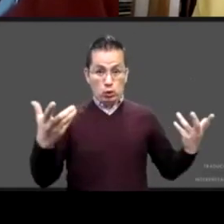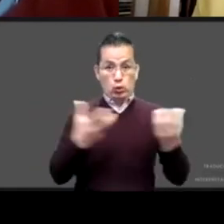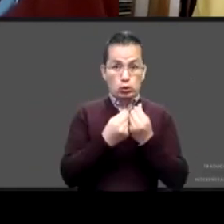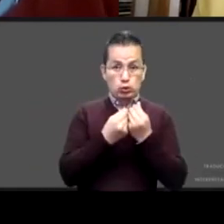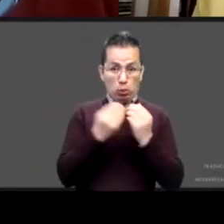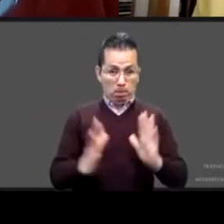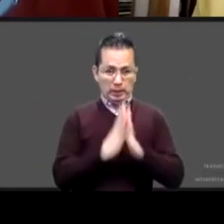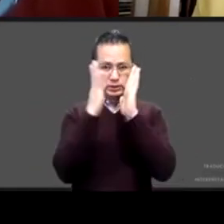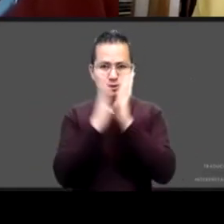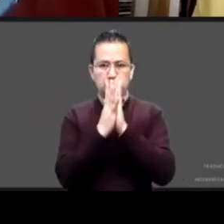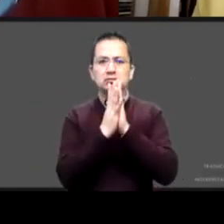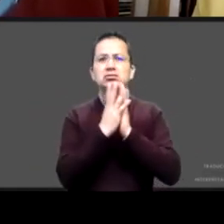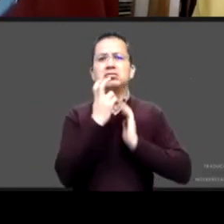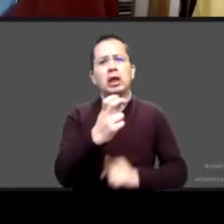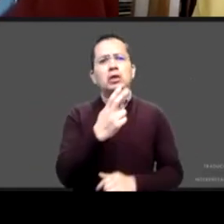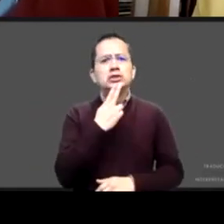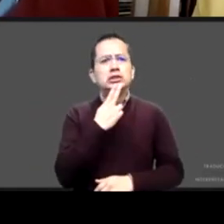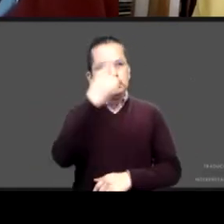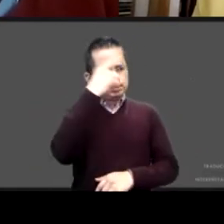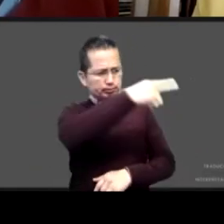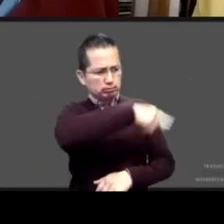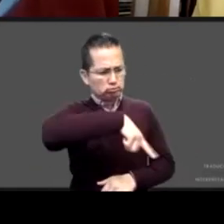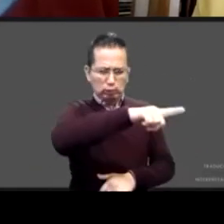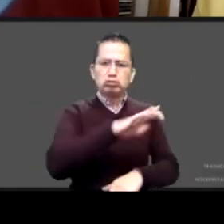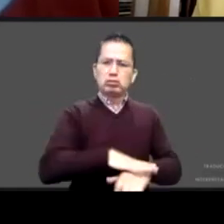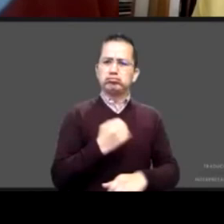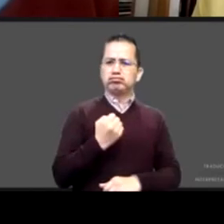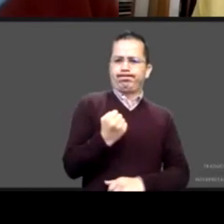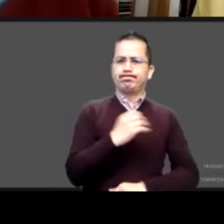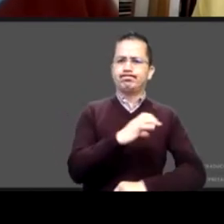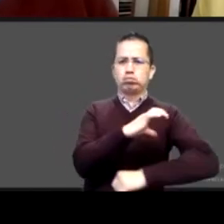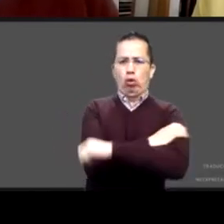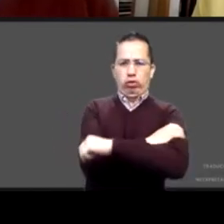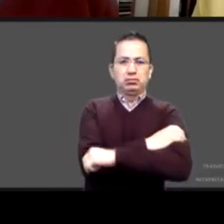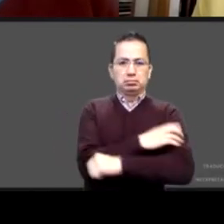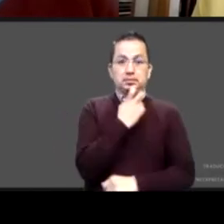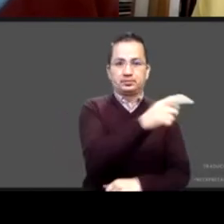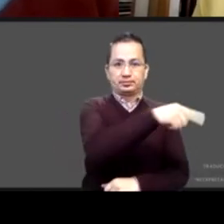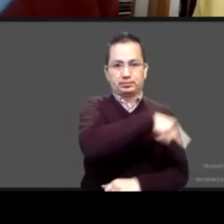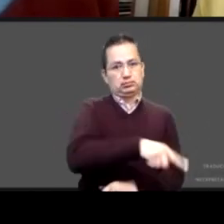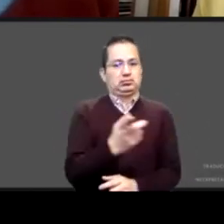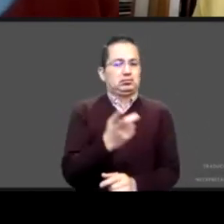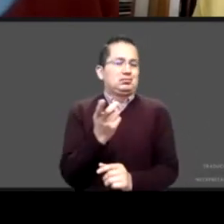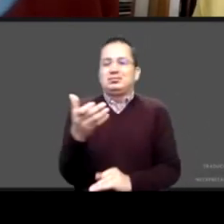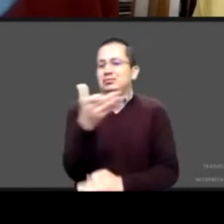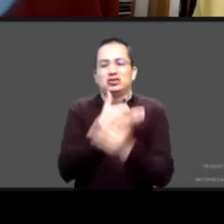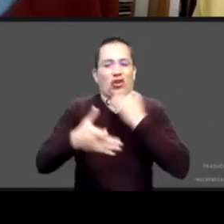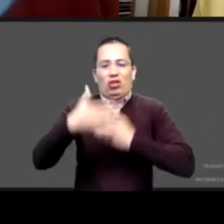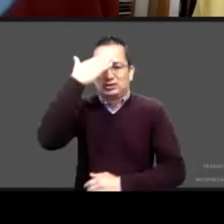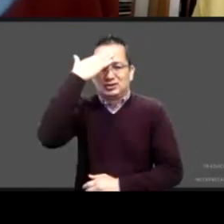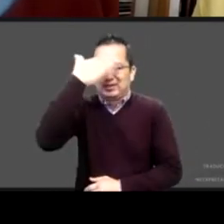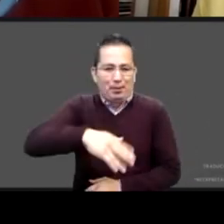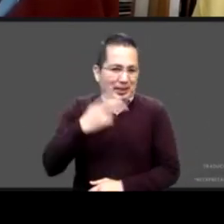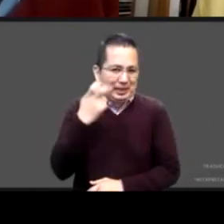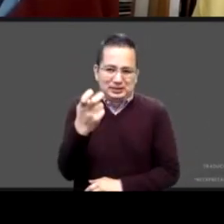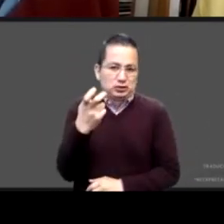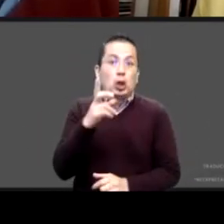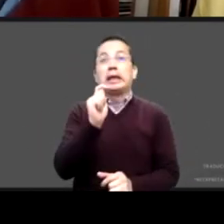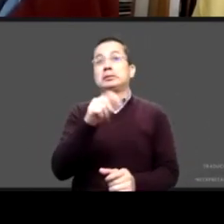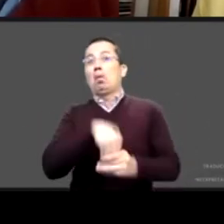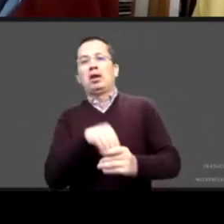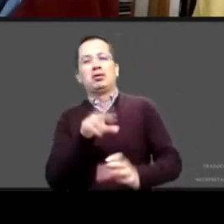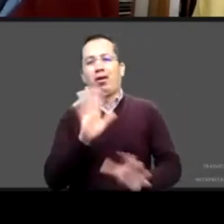secreto. Devolverle la palabra y poder ser receptores de esa palabra, tú lo